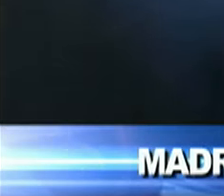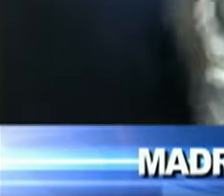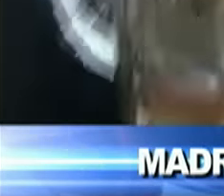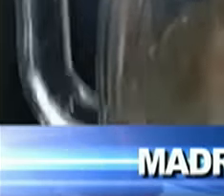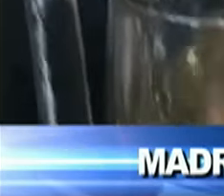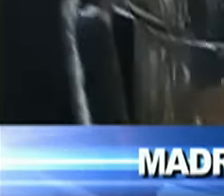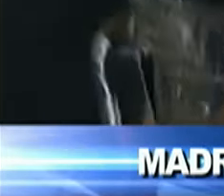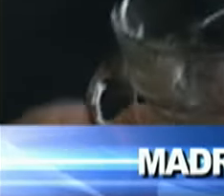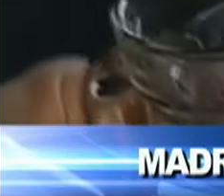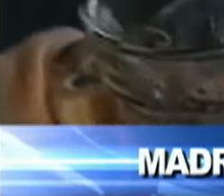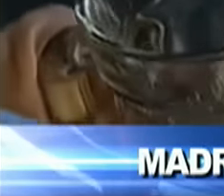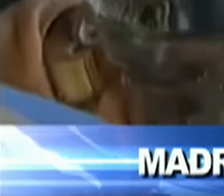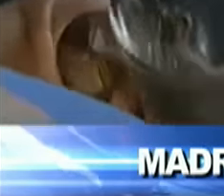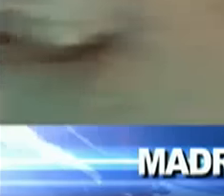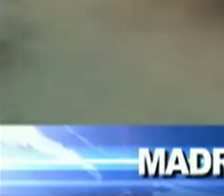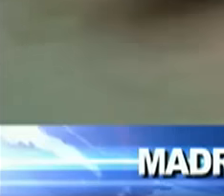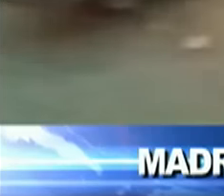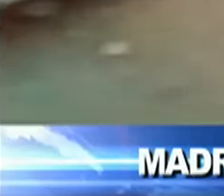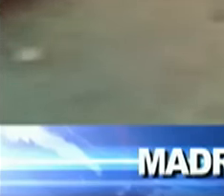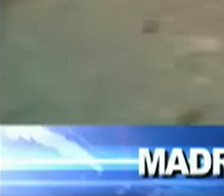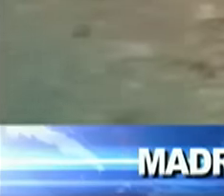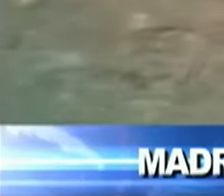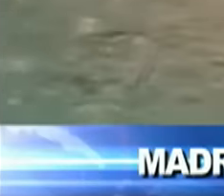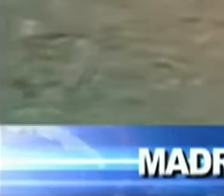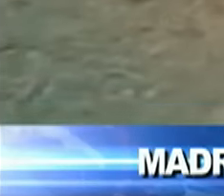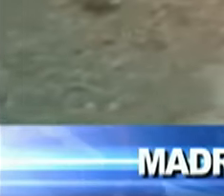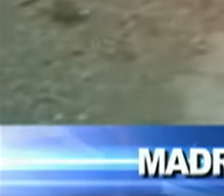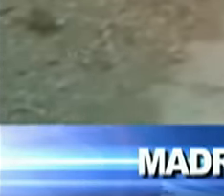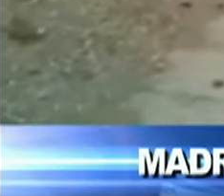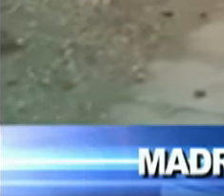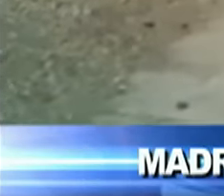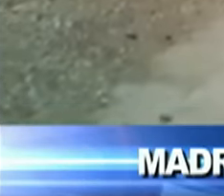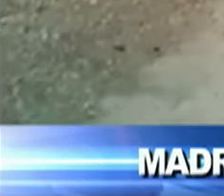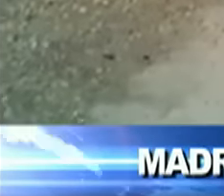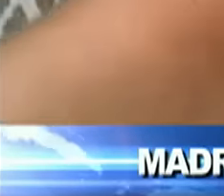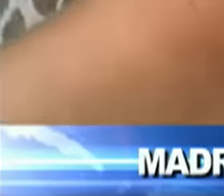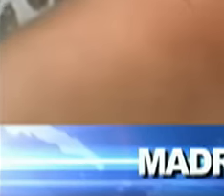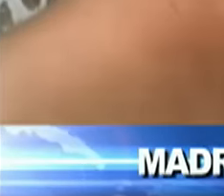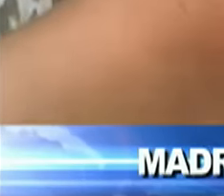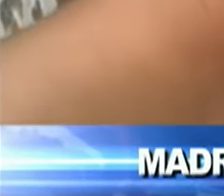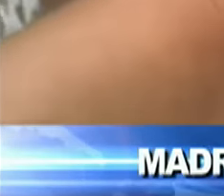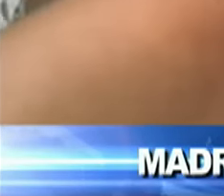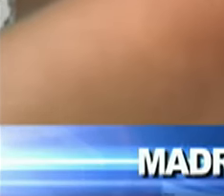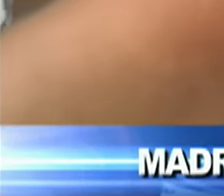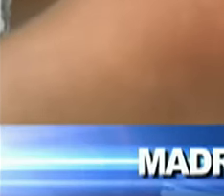mujer solicita que una institución les ayude a superar su adicción.